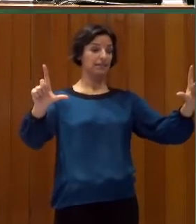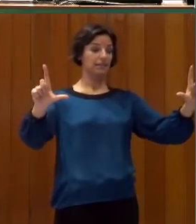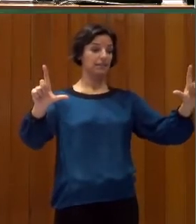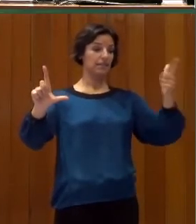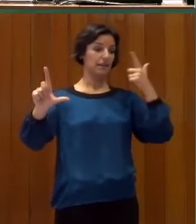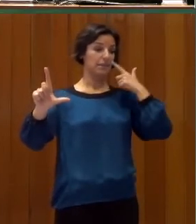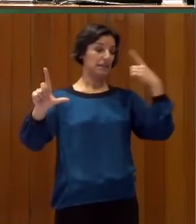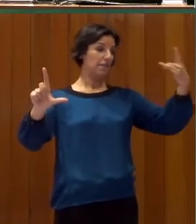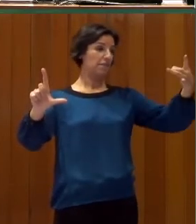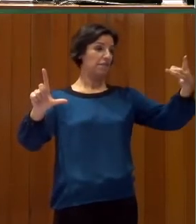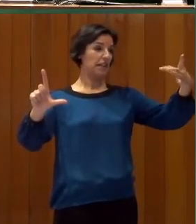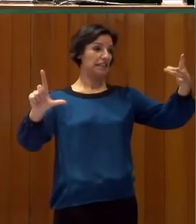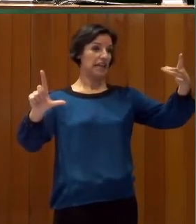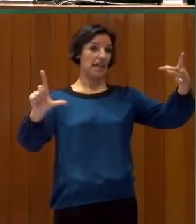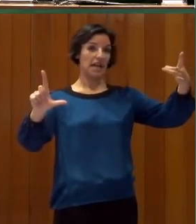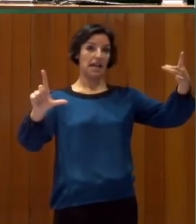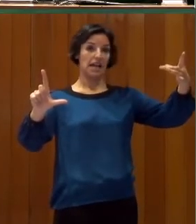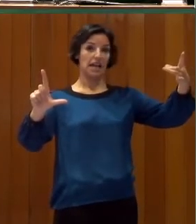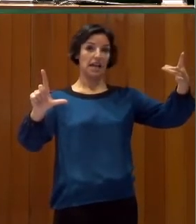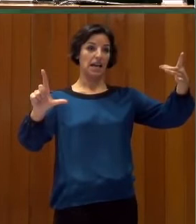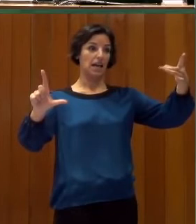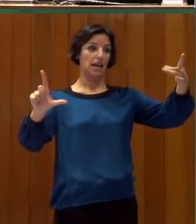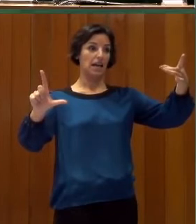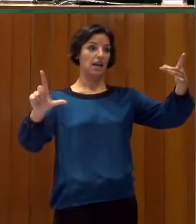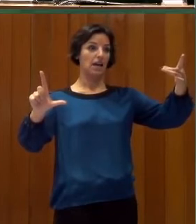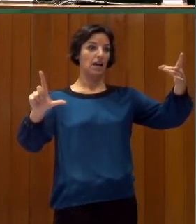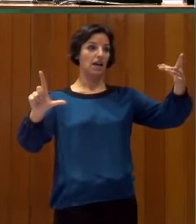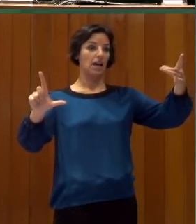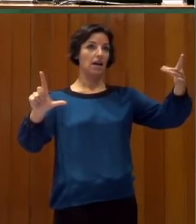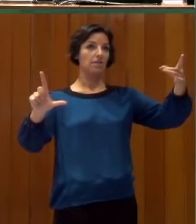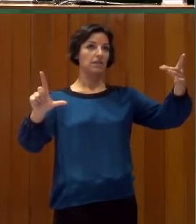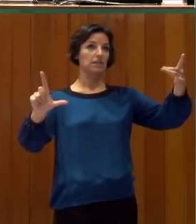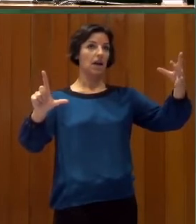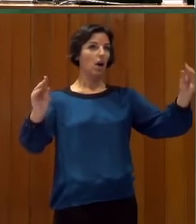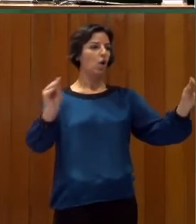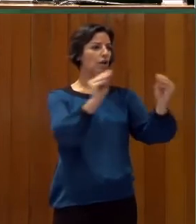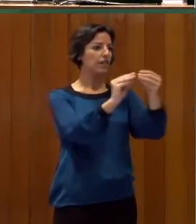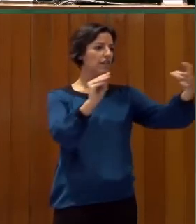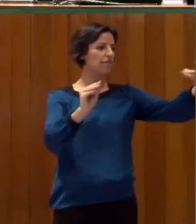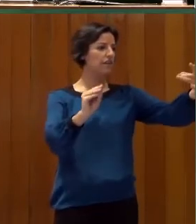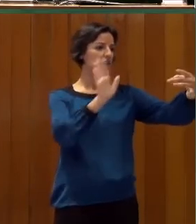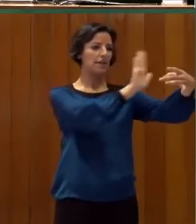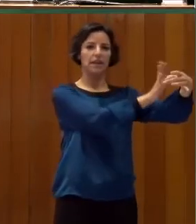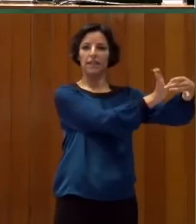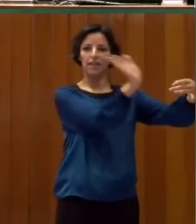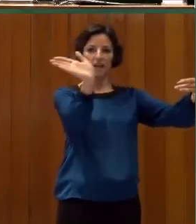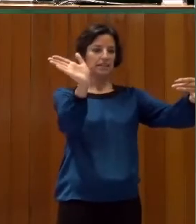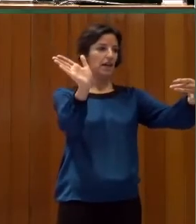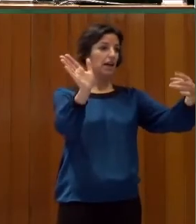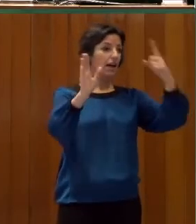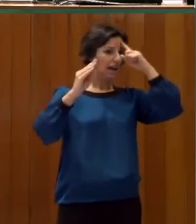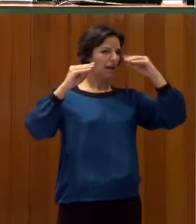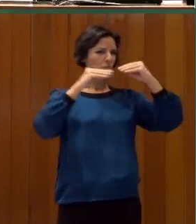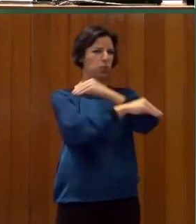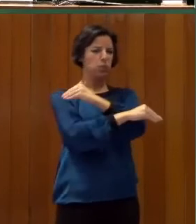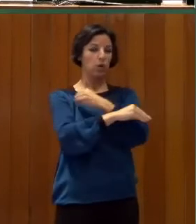vemos una flecha y coincide con la ubicación en la pantalla, ¿vale? Y en la condición incongruente,